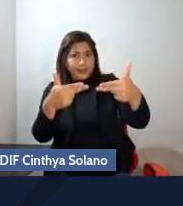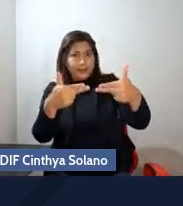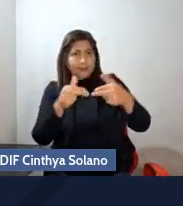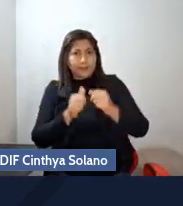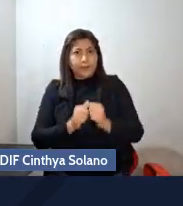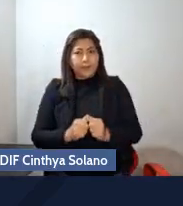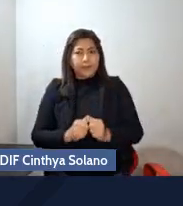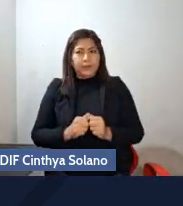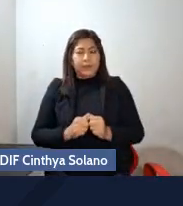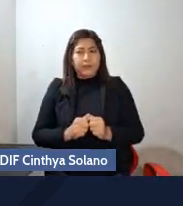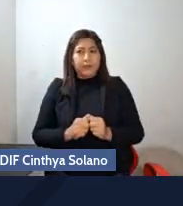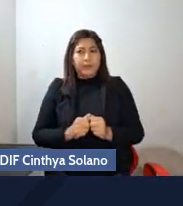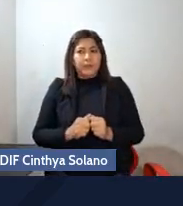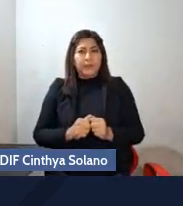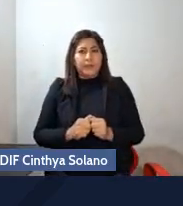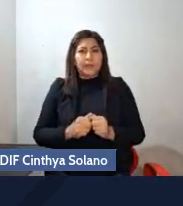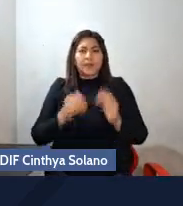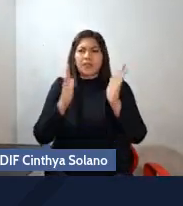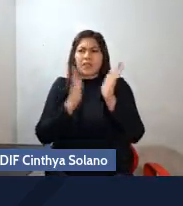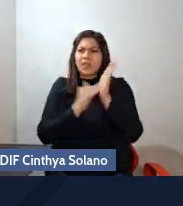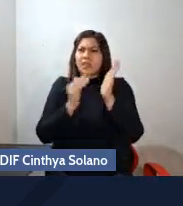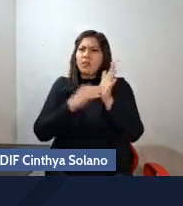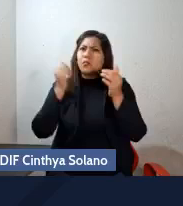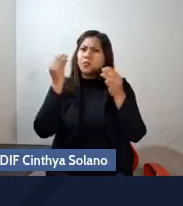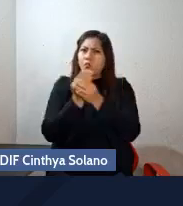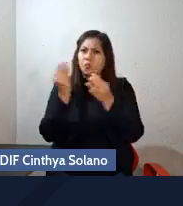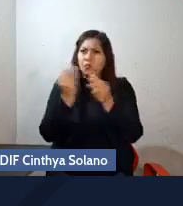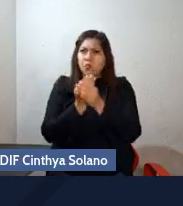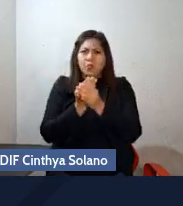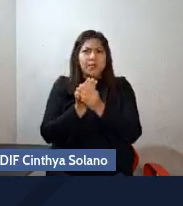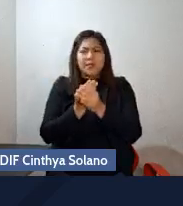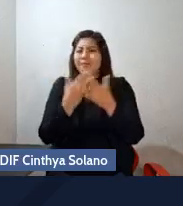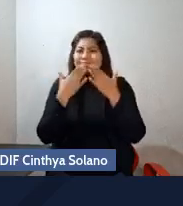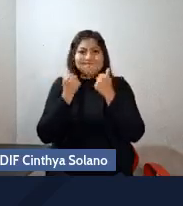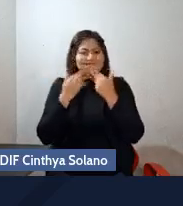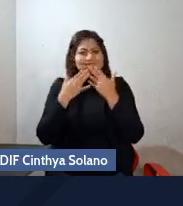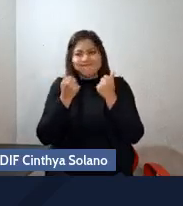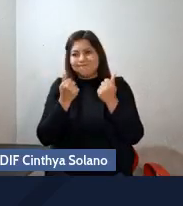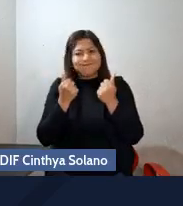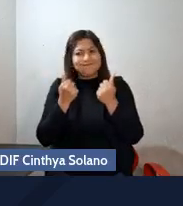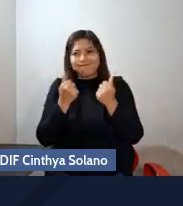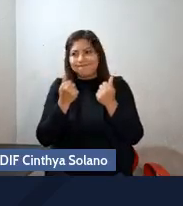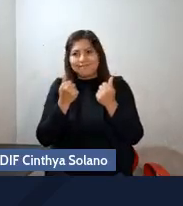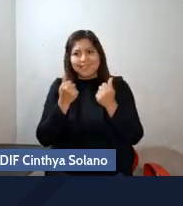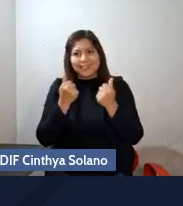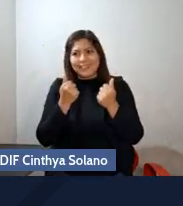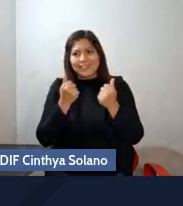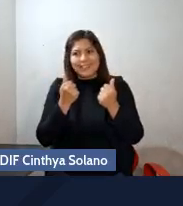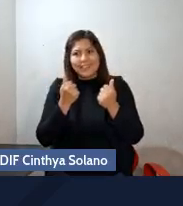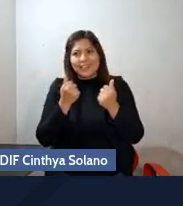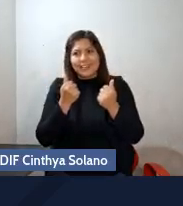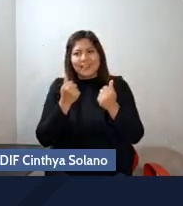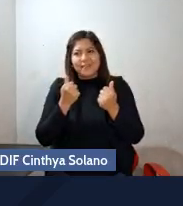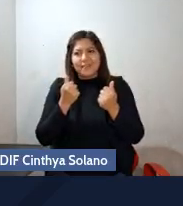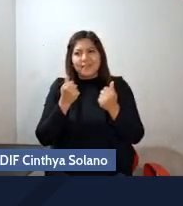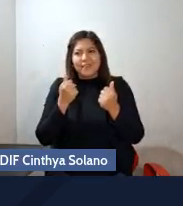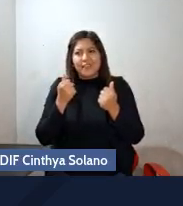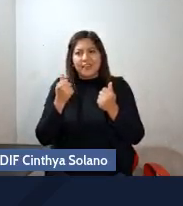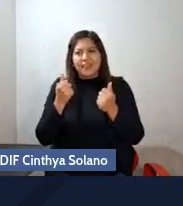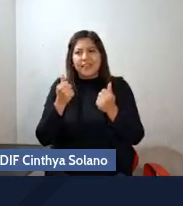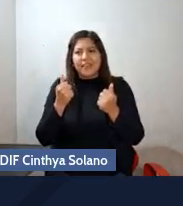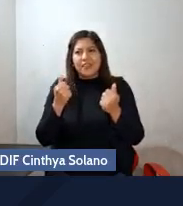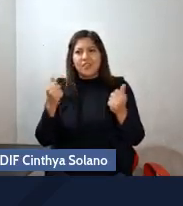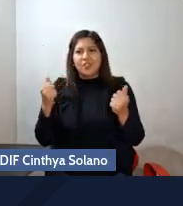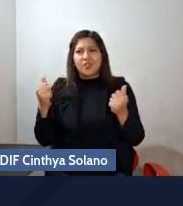Y el documento, como les digo, privado, pues no tendría como tal efecto contra terceros en la vía de